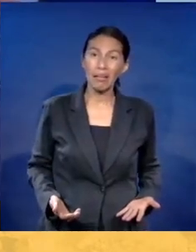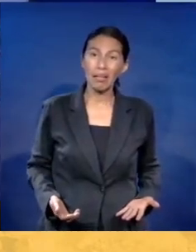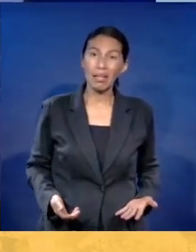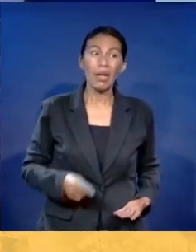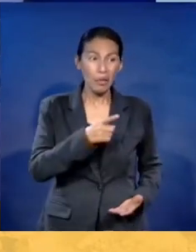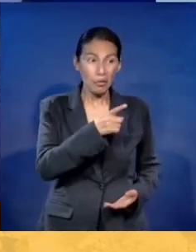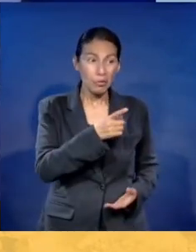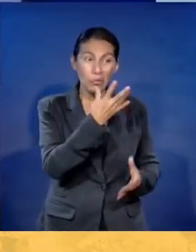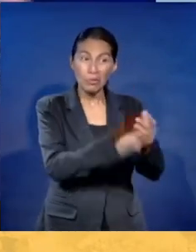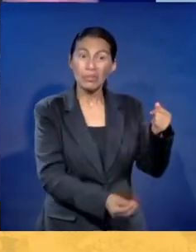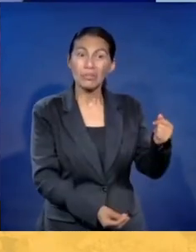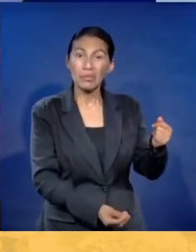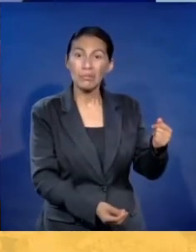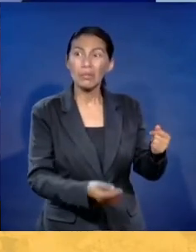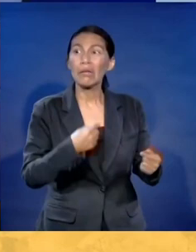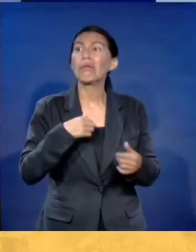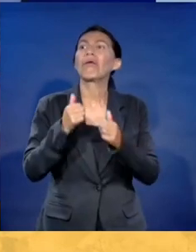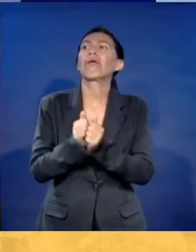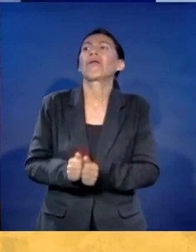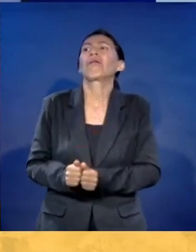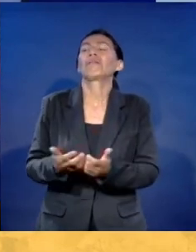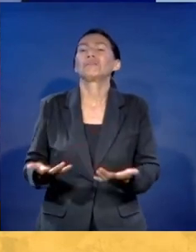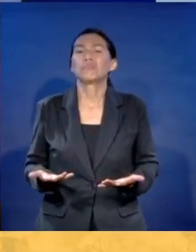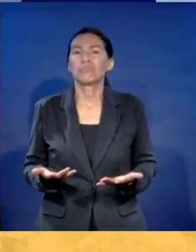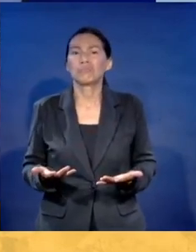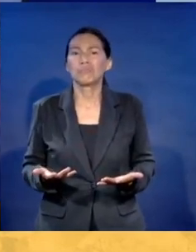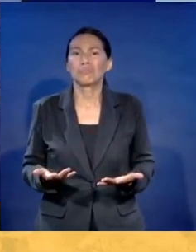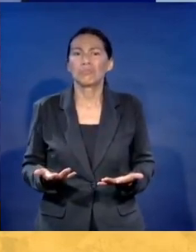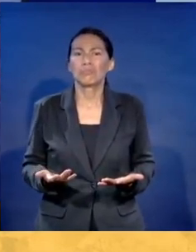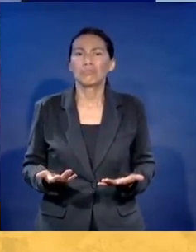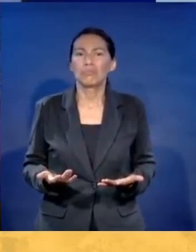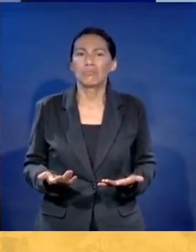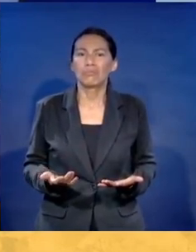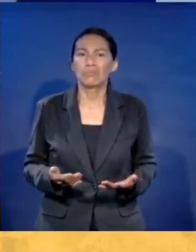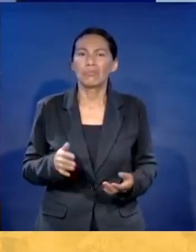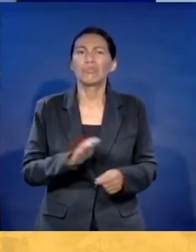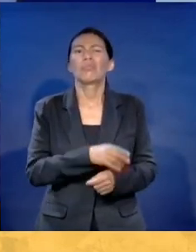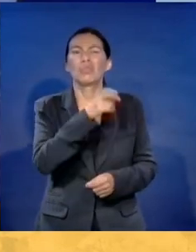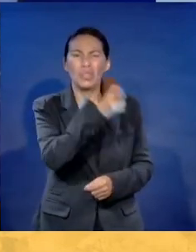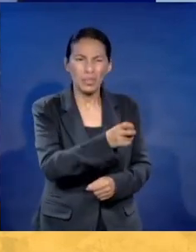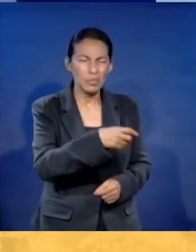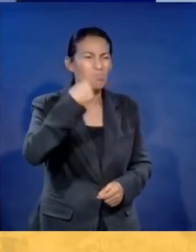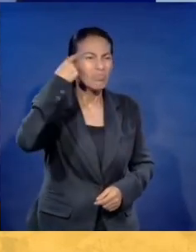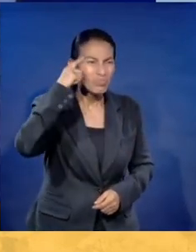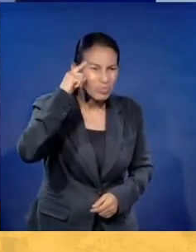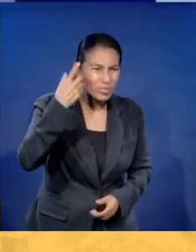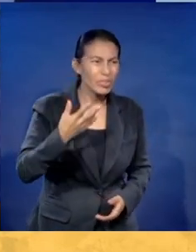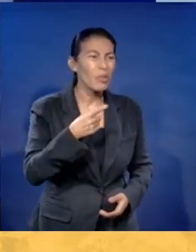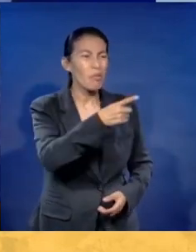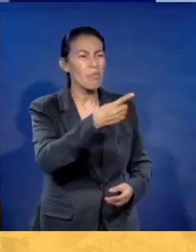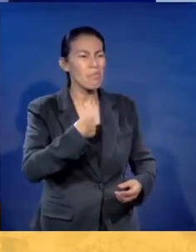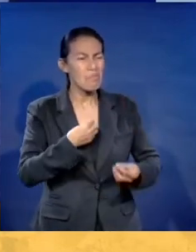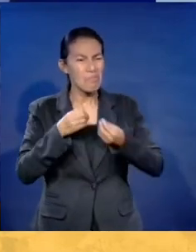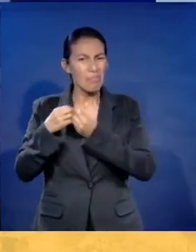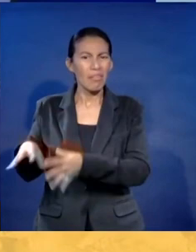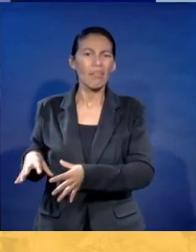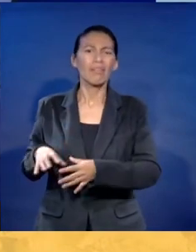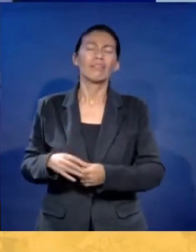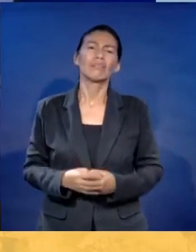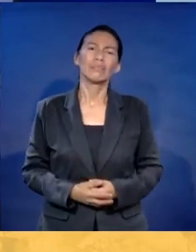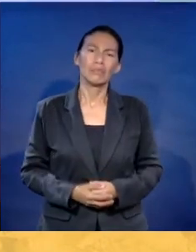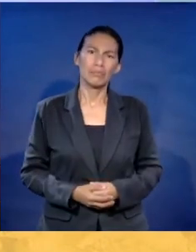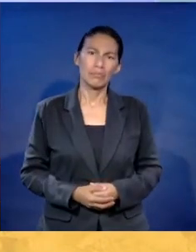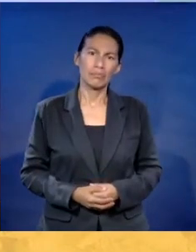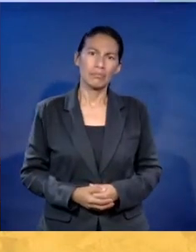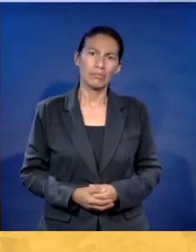tú sí te escapas Y yo qué y por eso te tengo mucho coraje porque me abandonas en esto